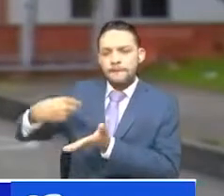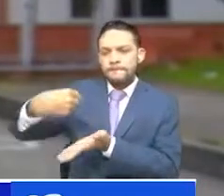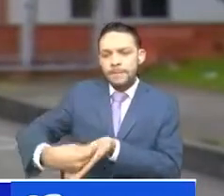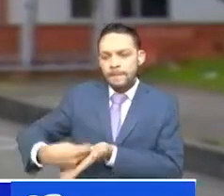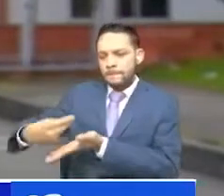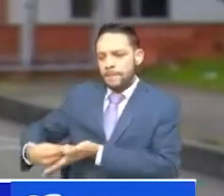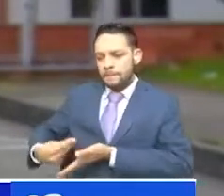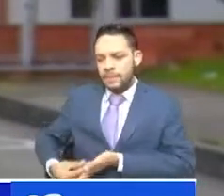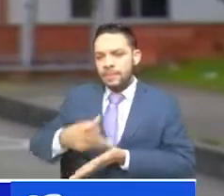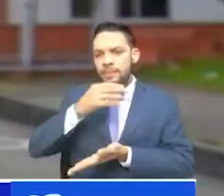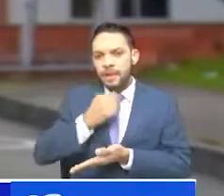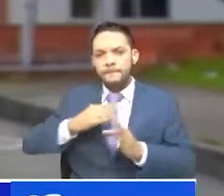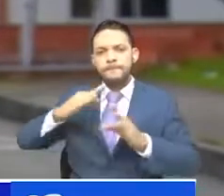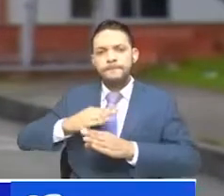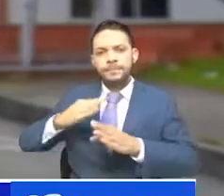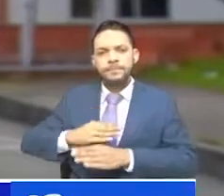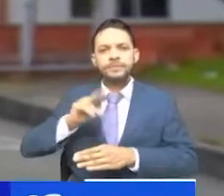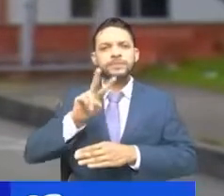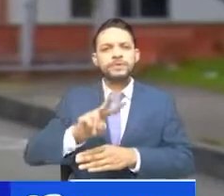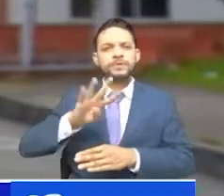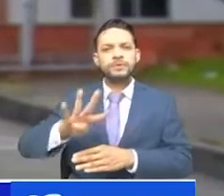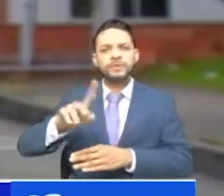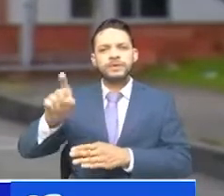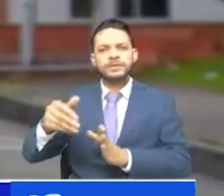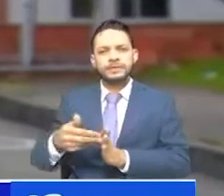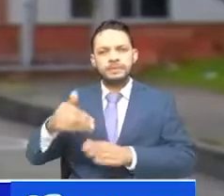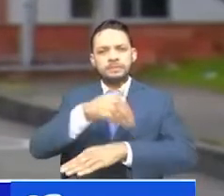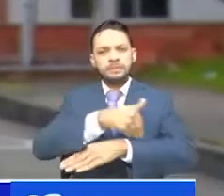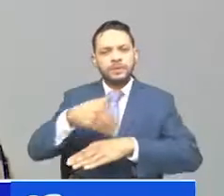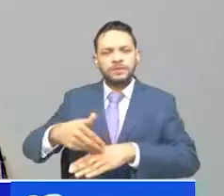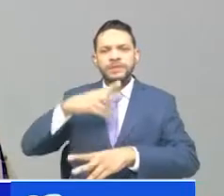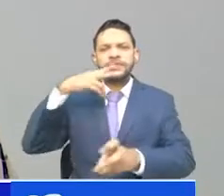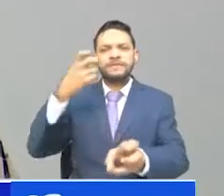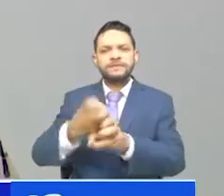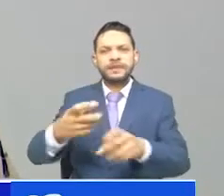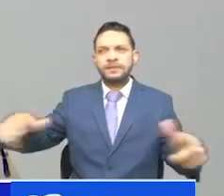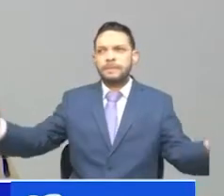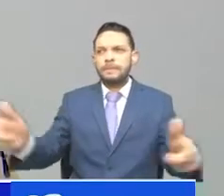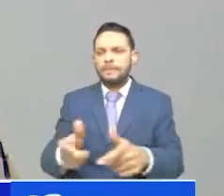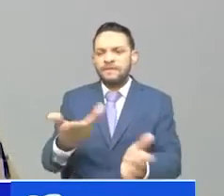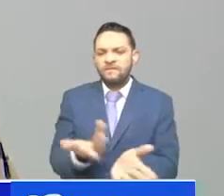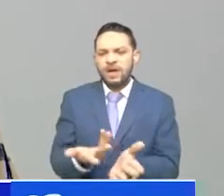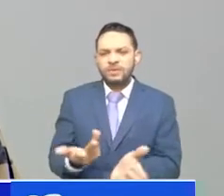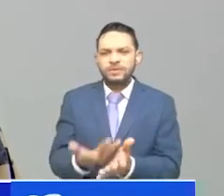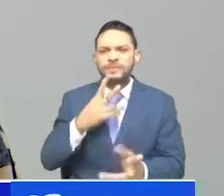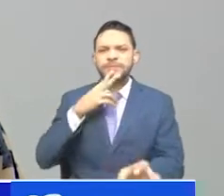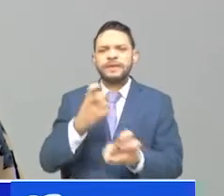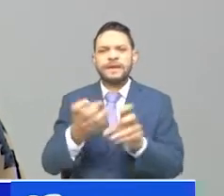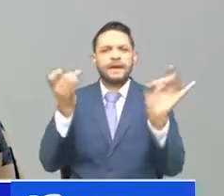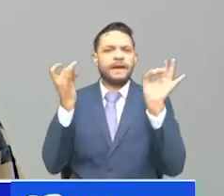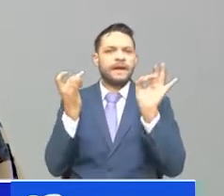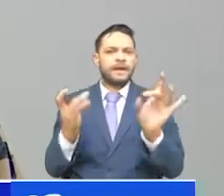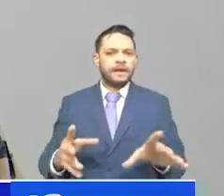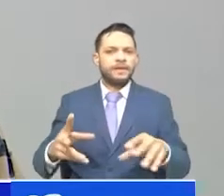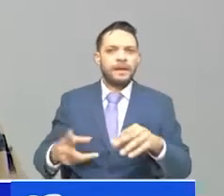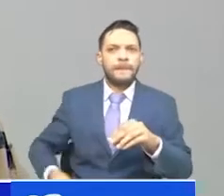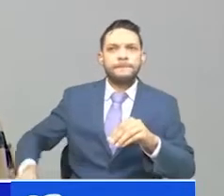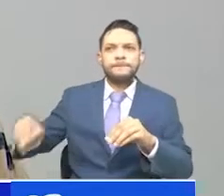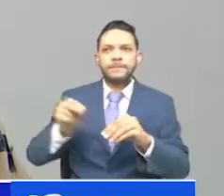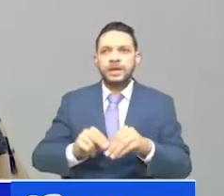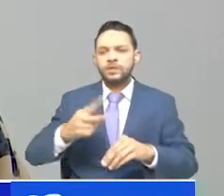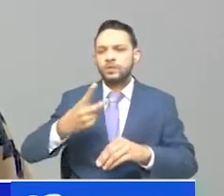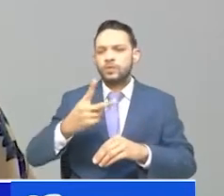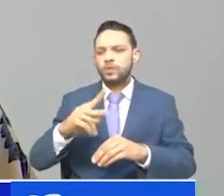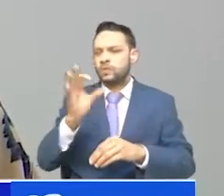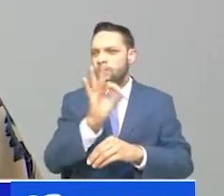EPS, las cuales ascienden a los 246 mil millones de pesos. Hay un incremento más o menos del 12% de esta cartera,